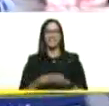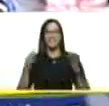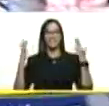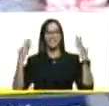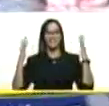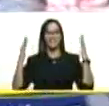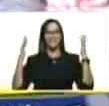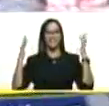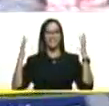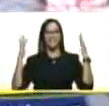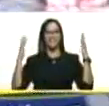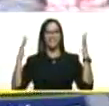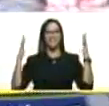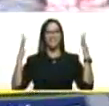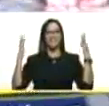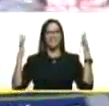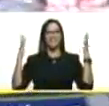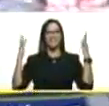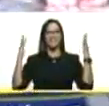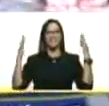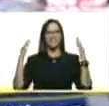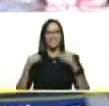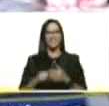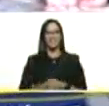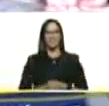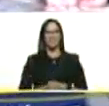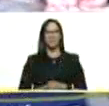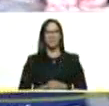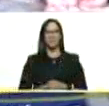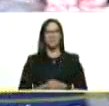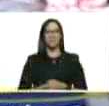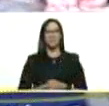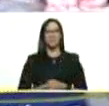gracias. Shukra.